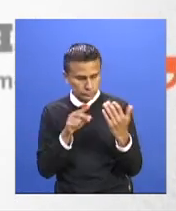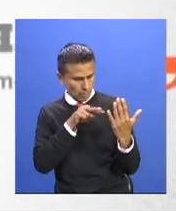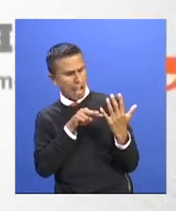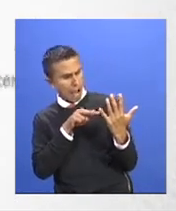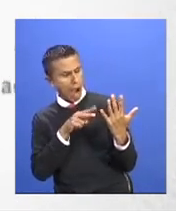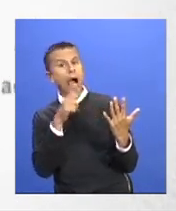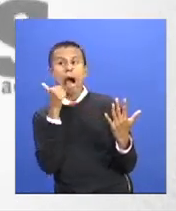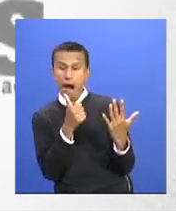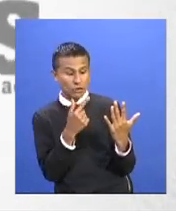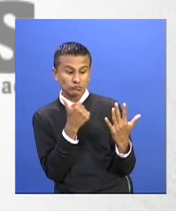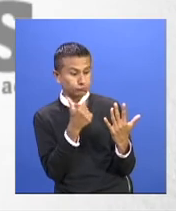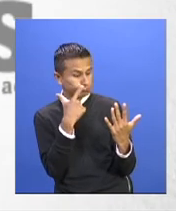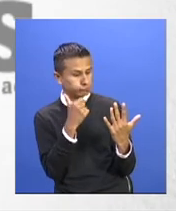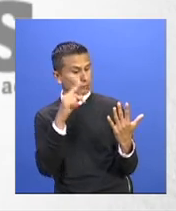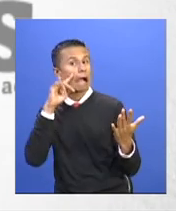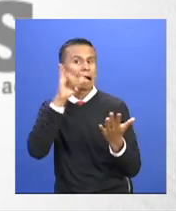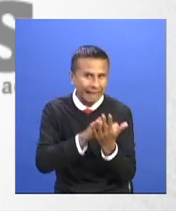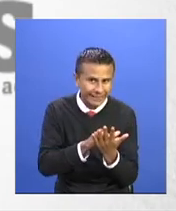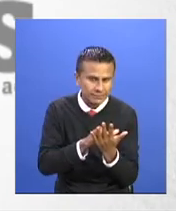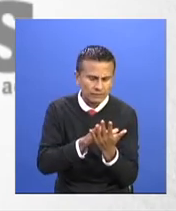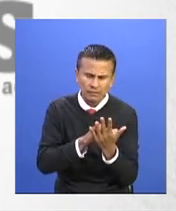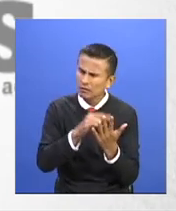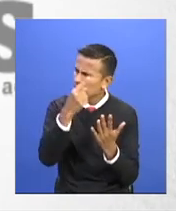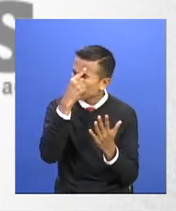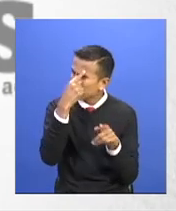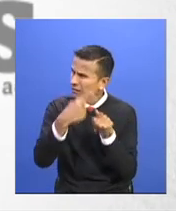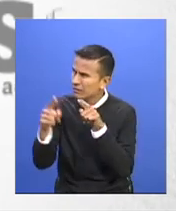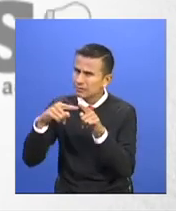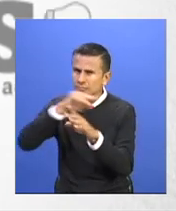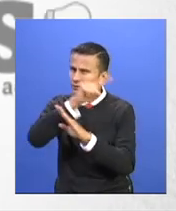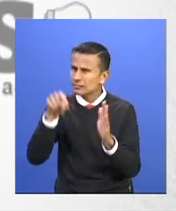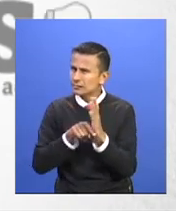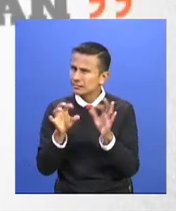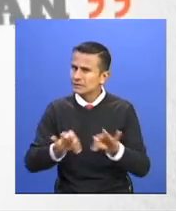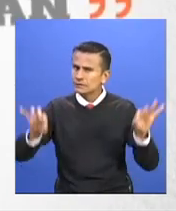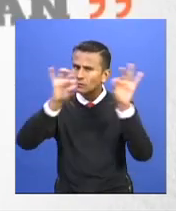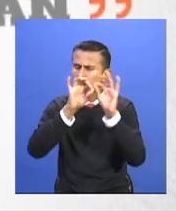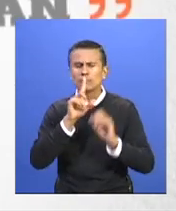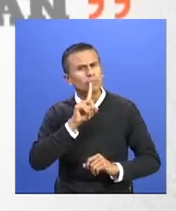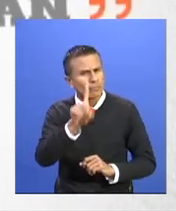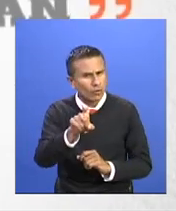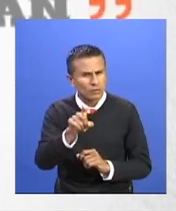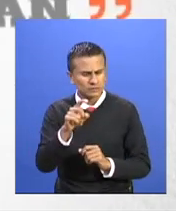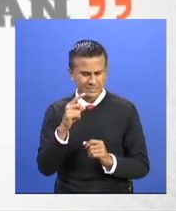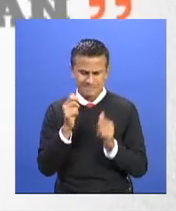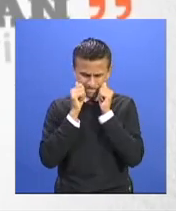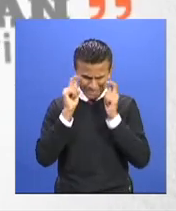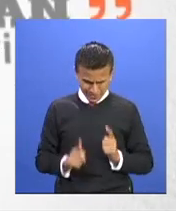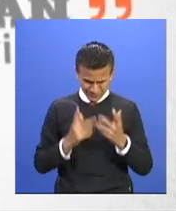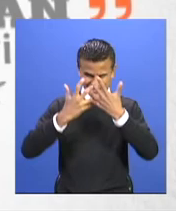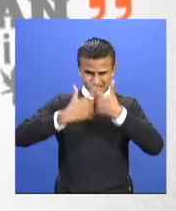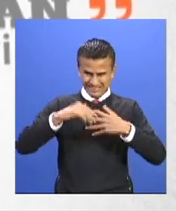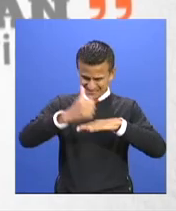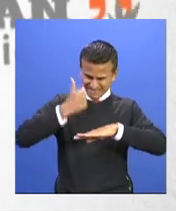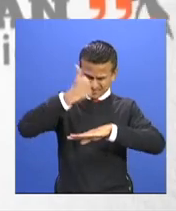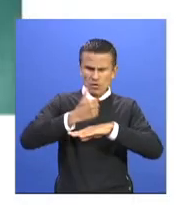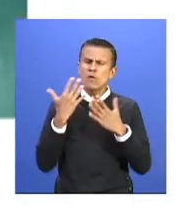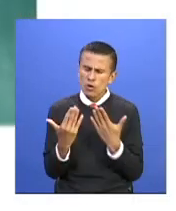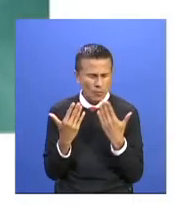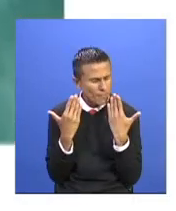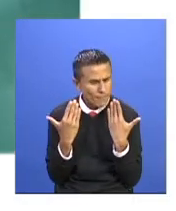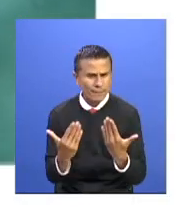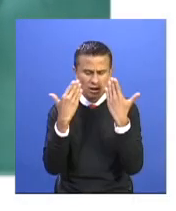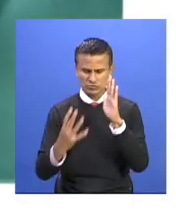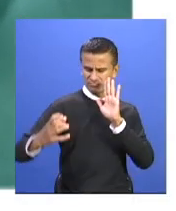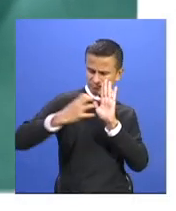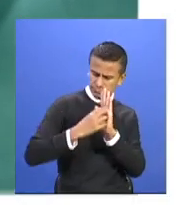de una marca. Si todo esto es tan importante, entonces cabe preguntarse, ¿cuál es el desafío de los empresarios para generar